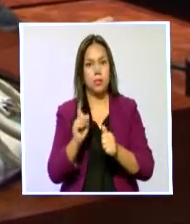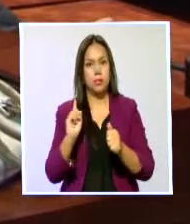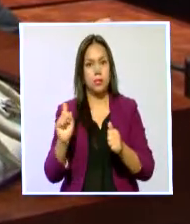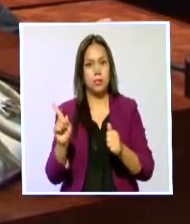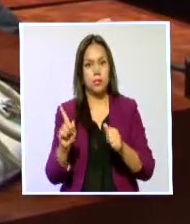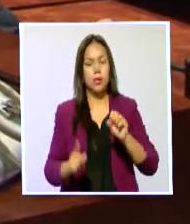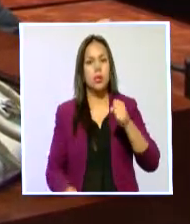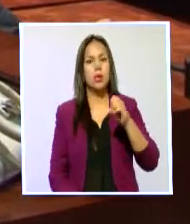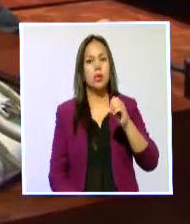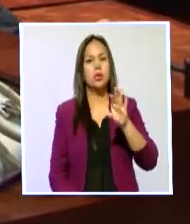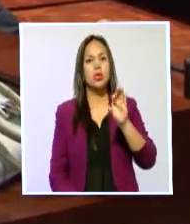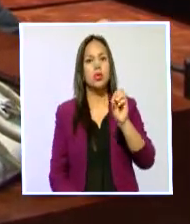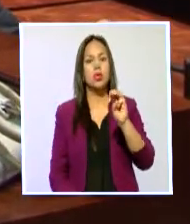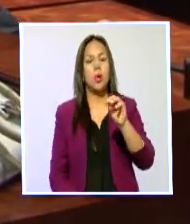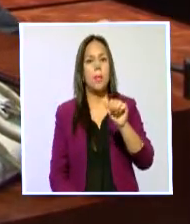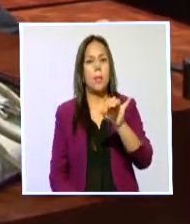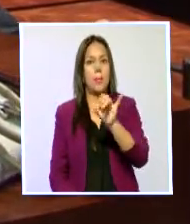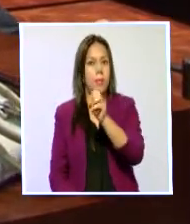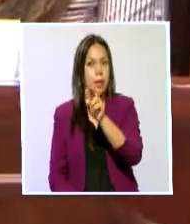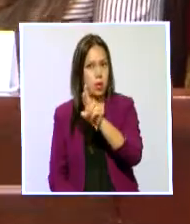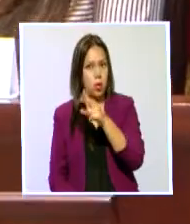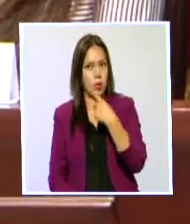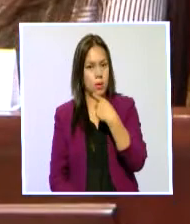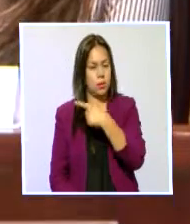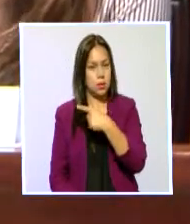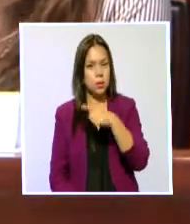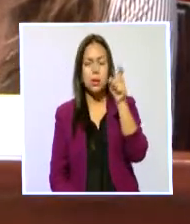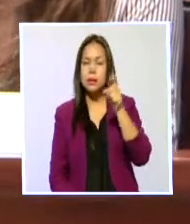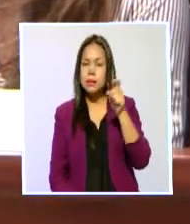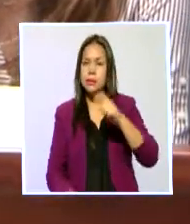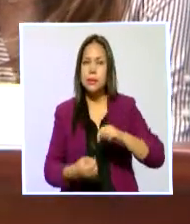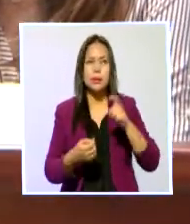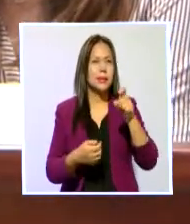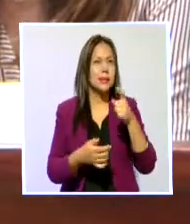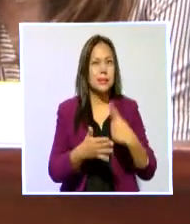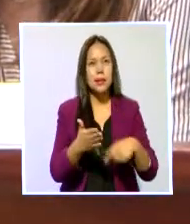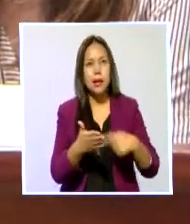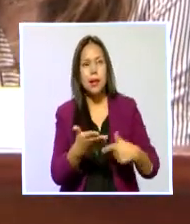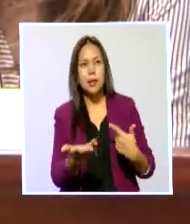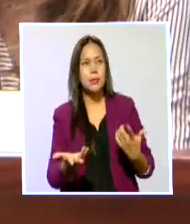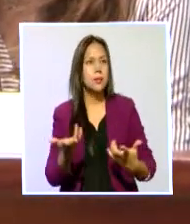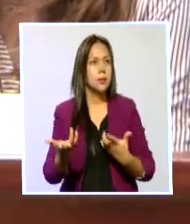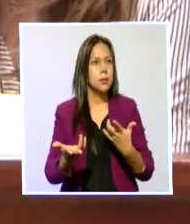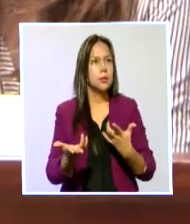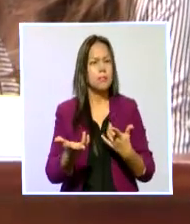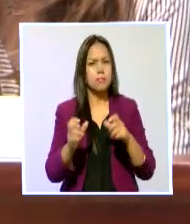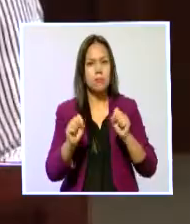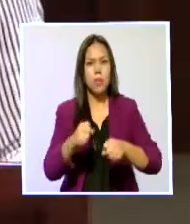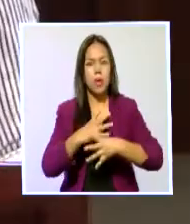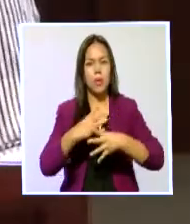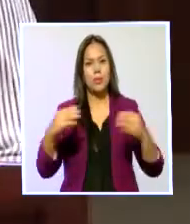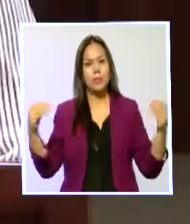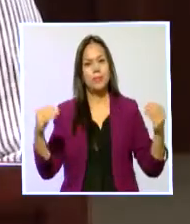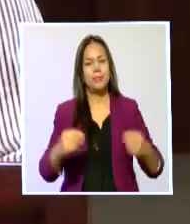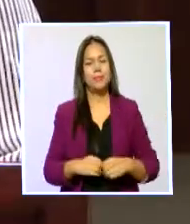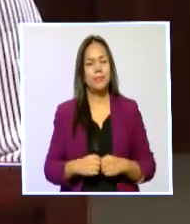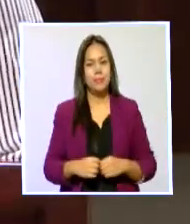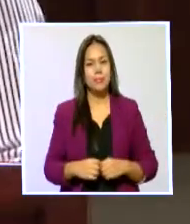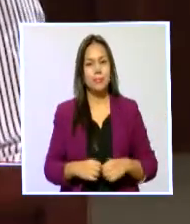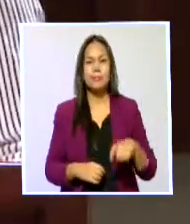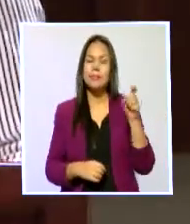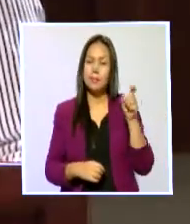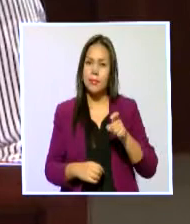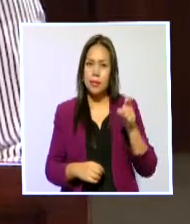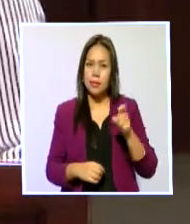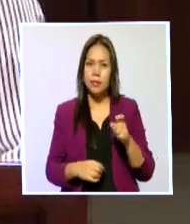Sotomayor, dijo que la normativa en construcción solventará las necesidades que presenta el deporte ecuatoriano. Es momento de pensar